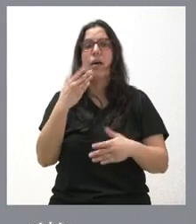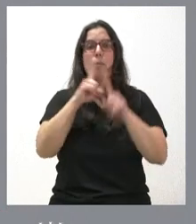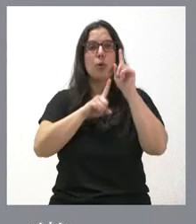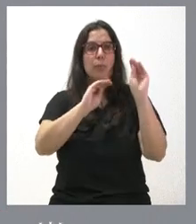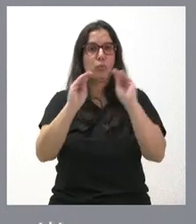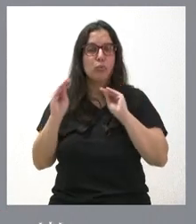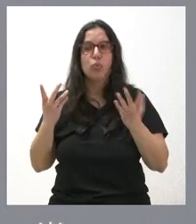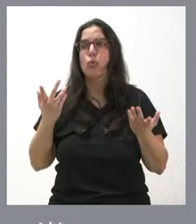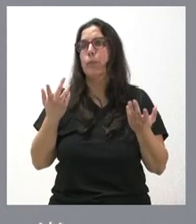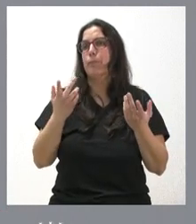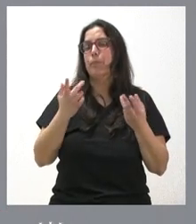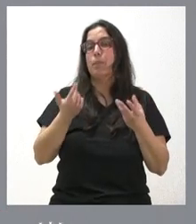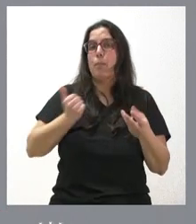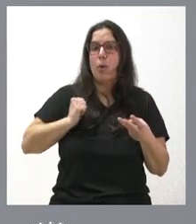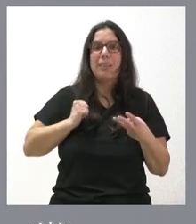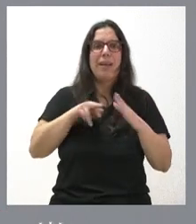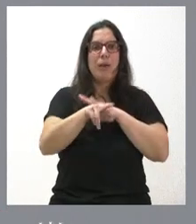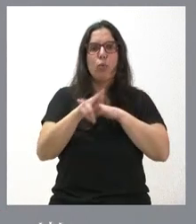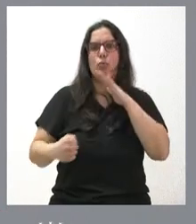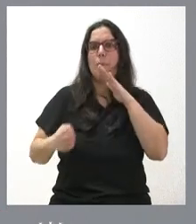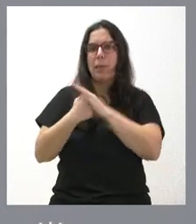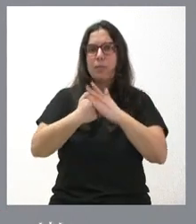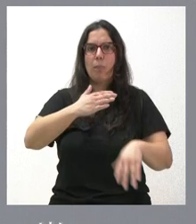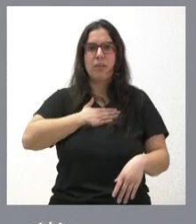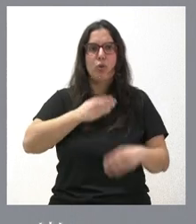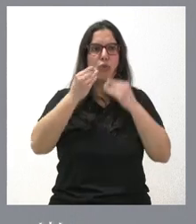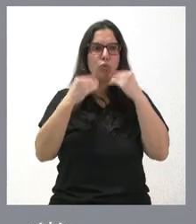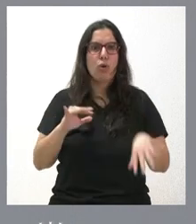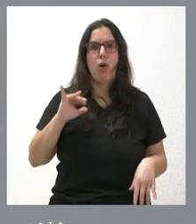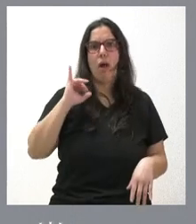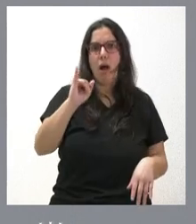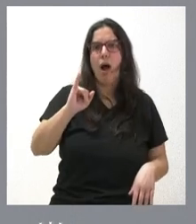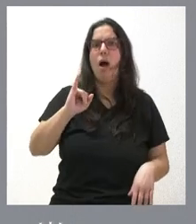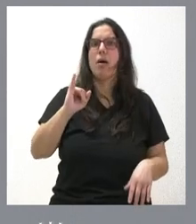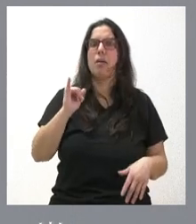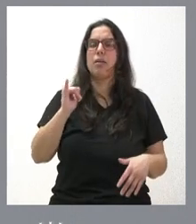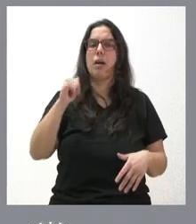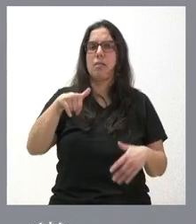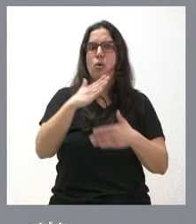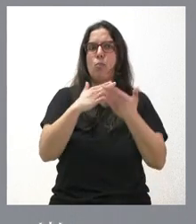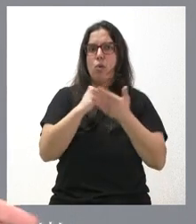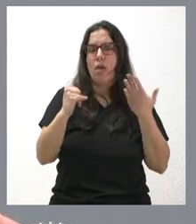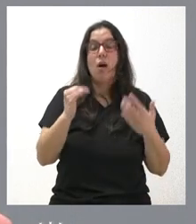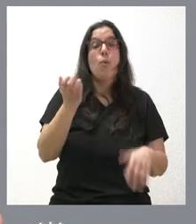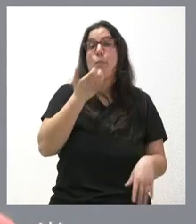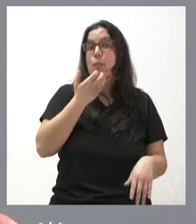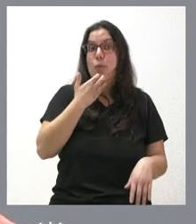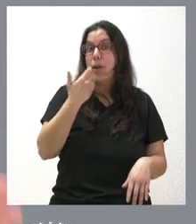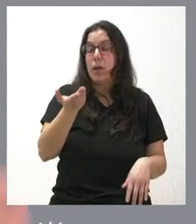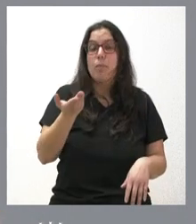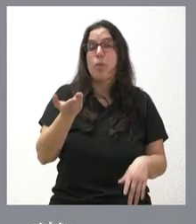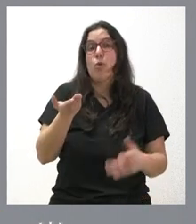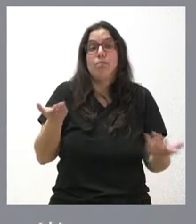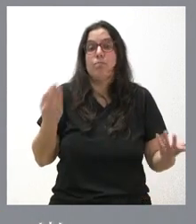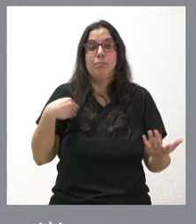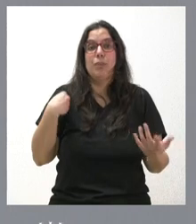que pudieran tener aprovechar todos los recursos que nos ofrece un patrimonio histórico que tenemos en nuestra comunidad Autónoma o por ejemplo el hecho